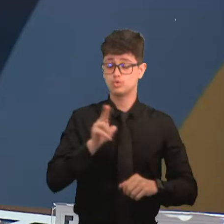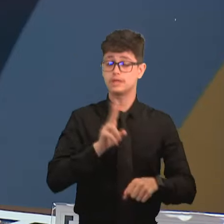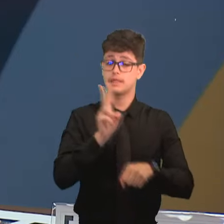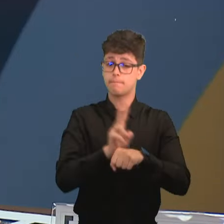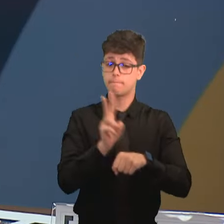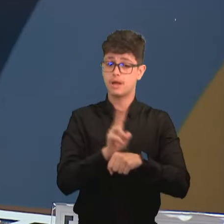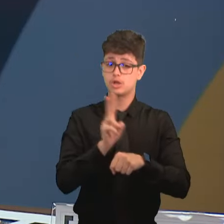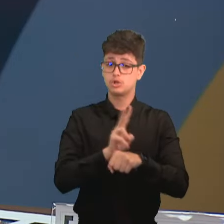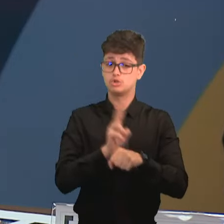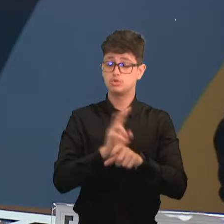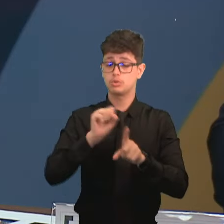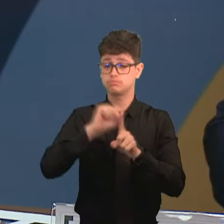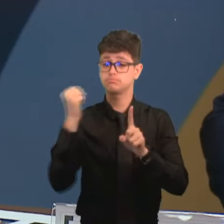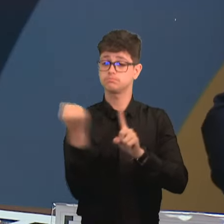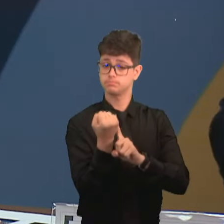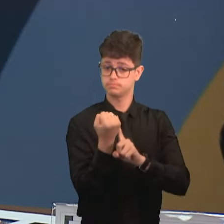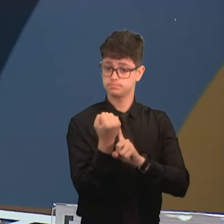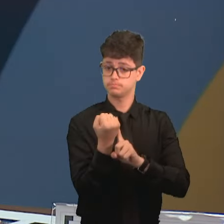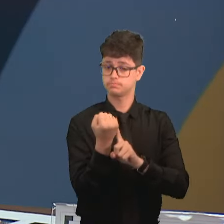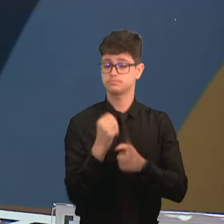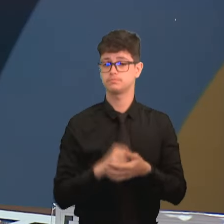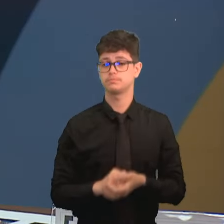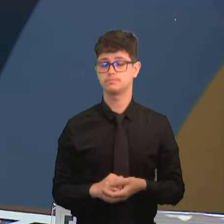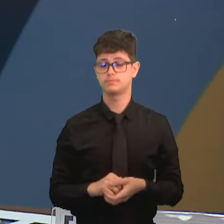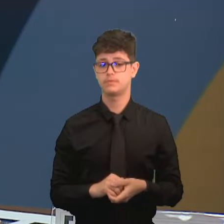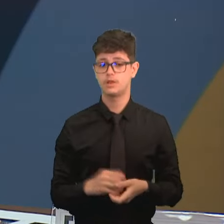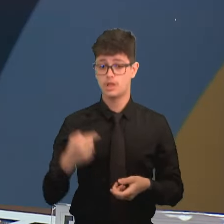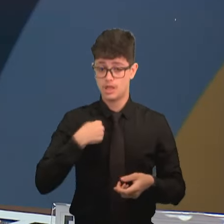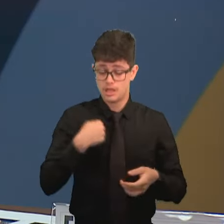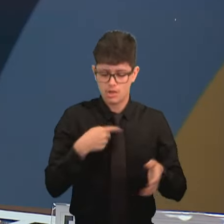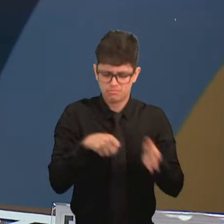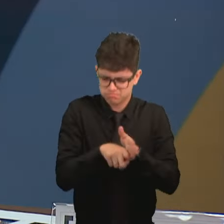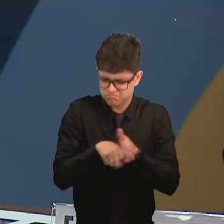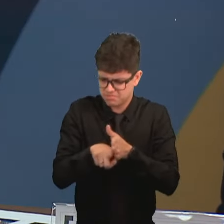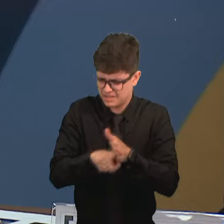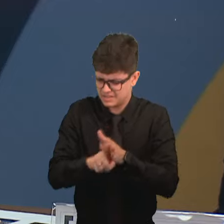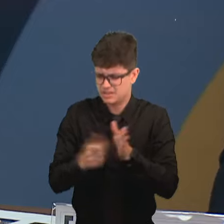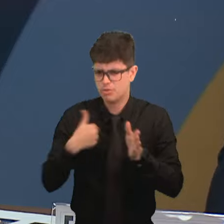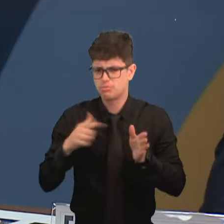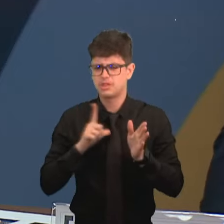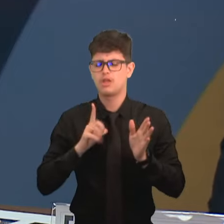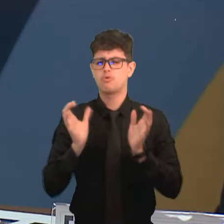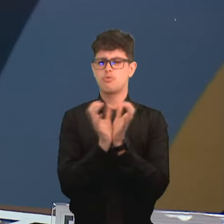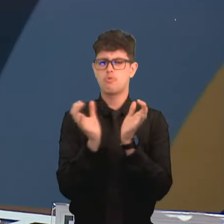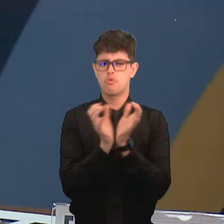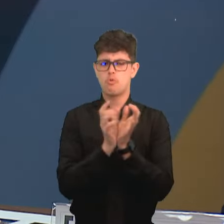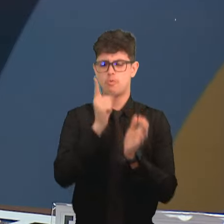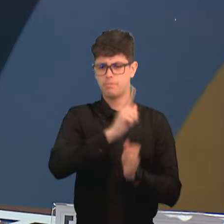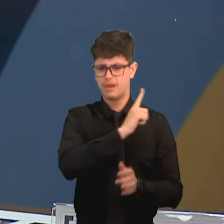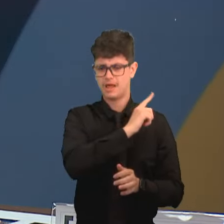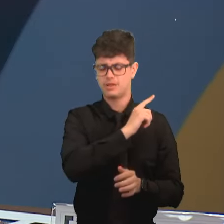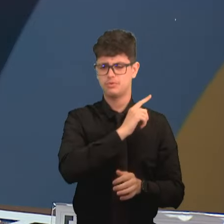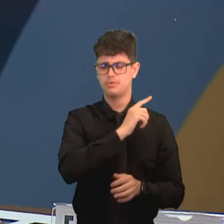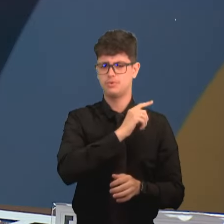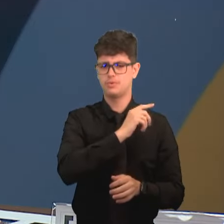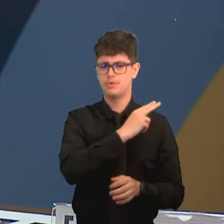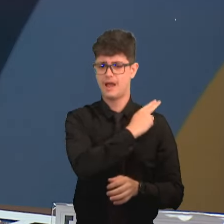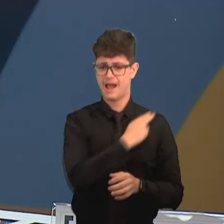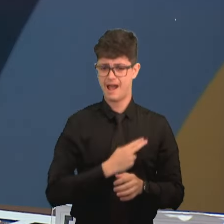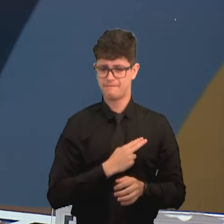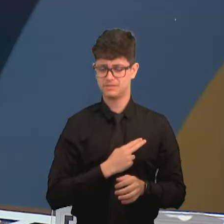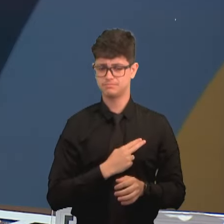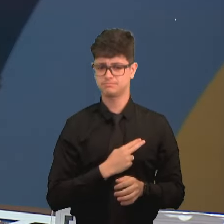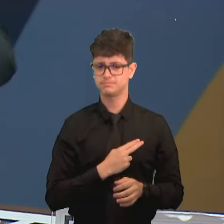la seguridad pública. Que mi grupo de investigación tiene en Harvard hace es que